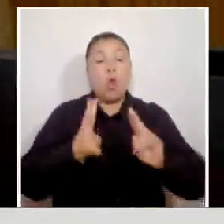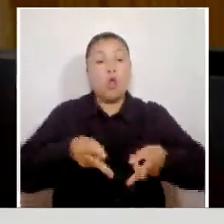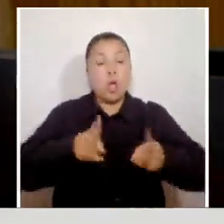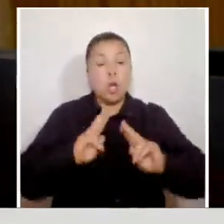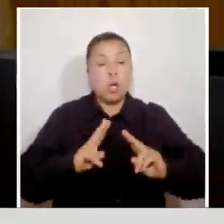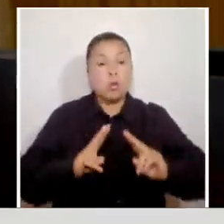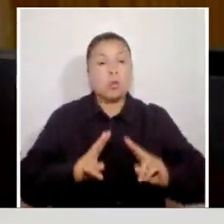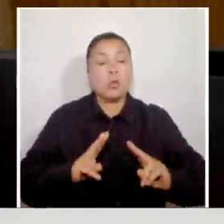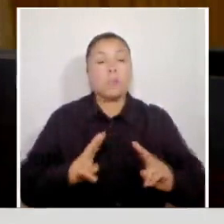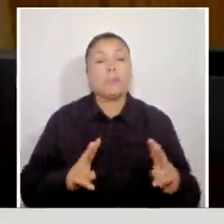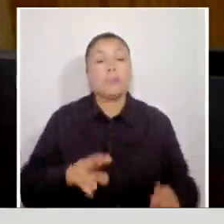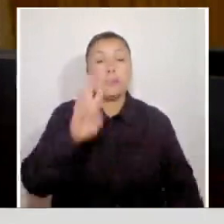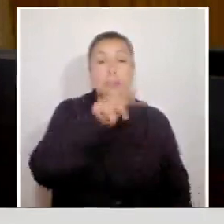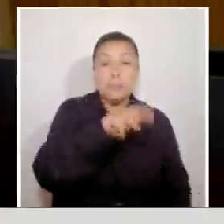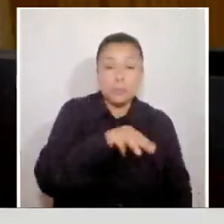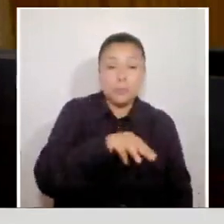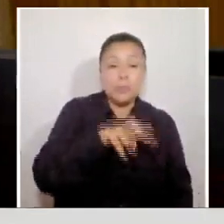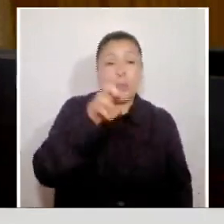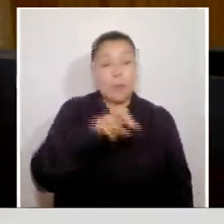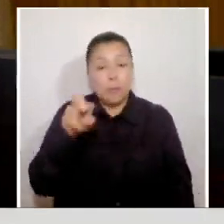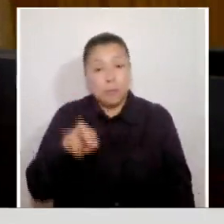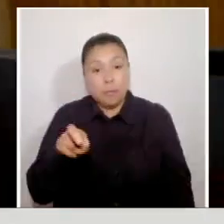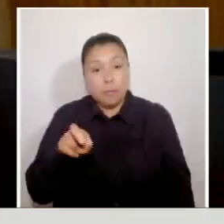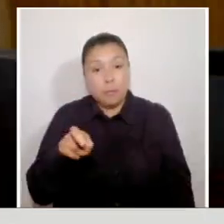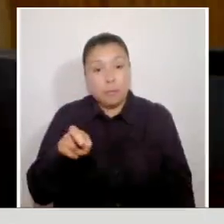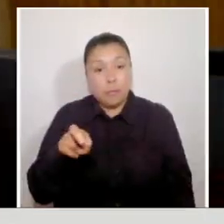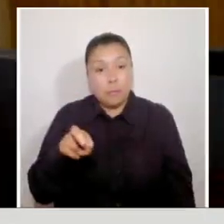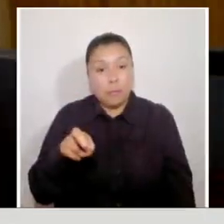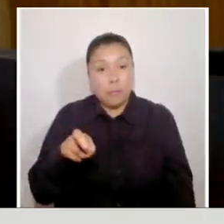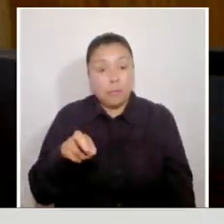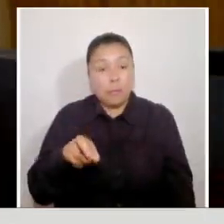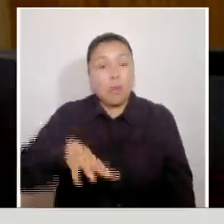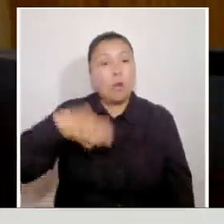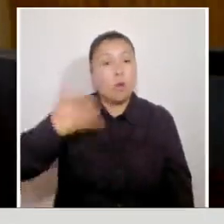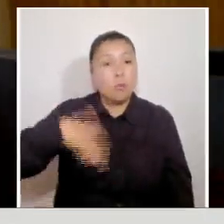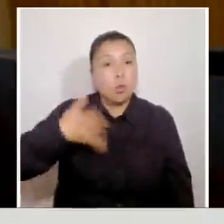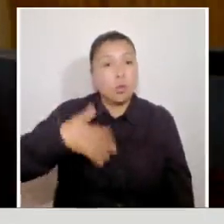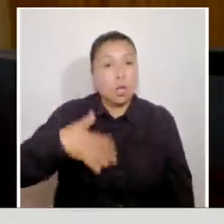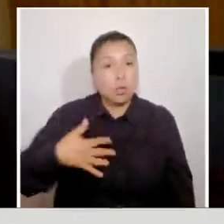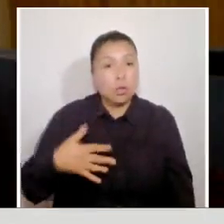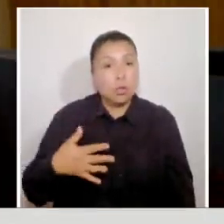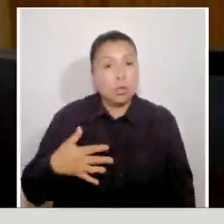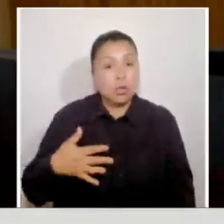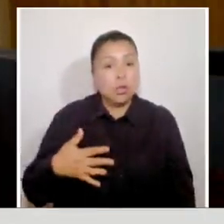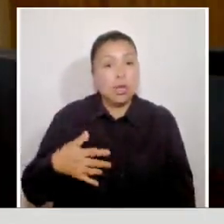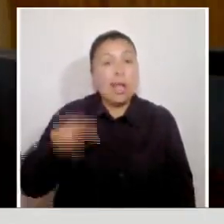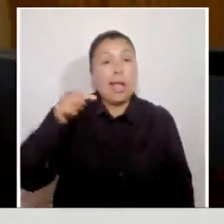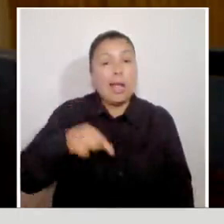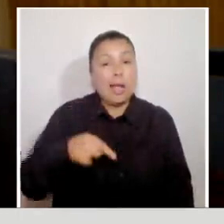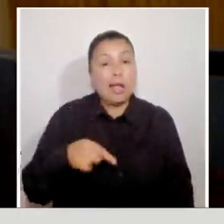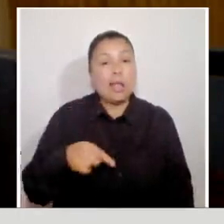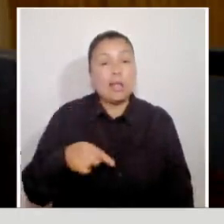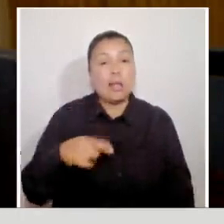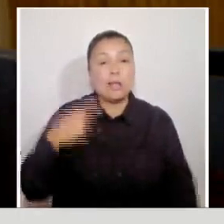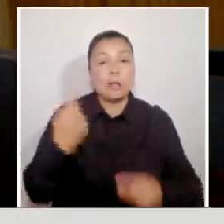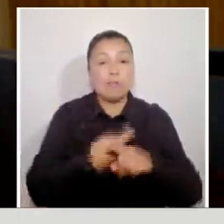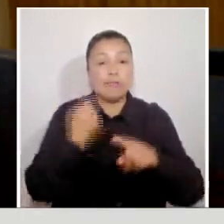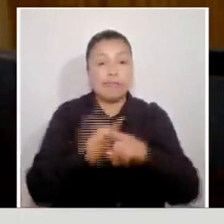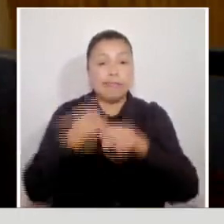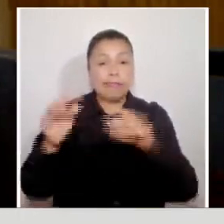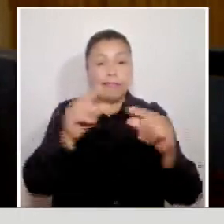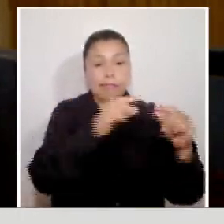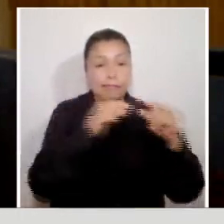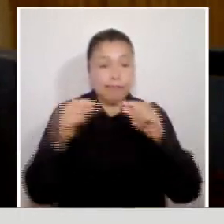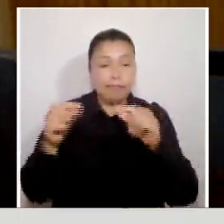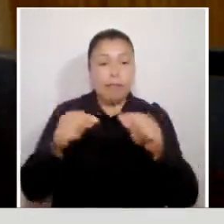las madres y los padres lo fundamental en esta discusión debe ser